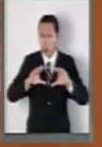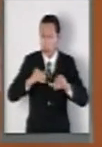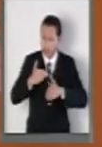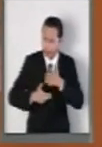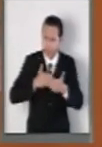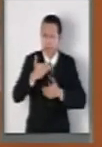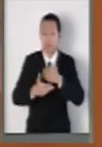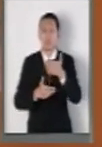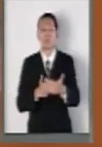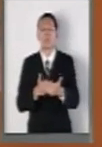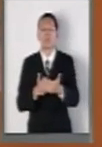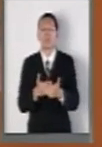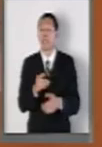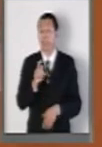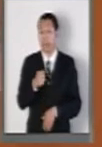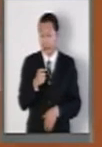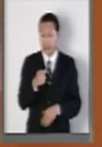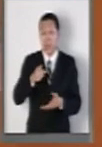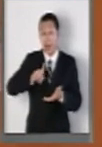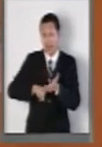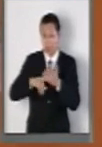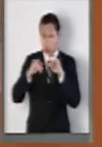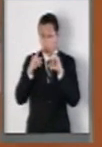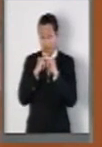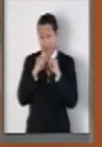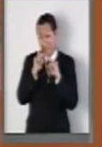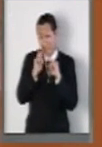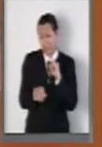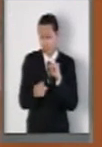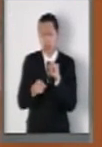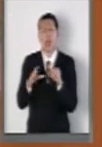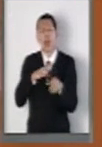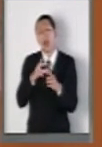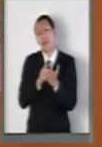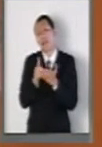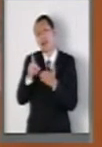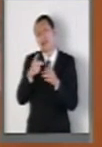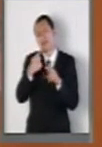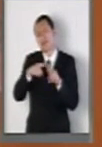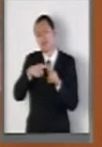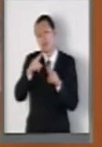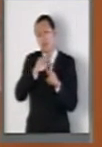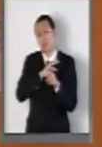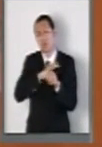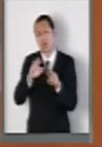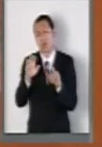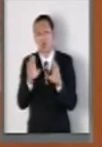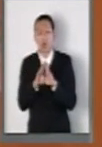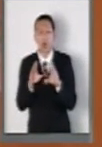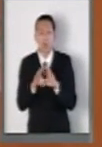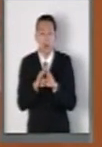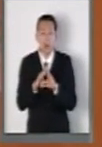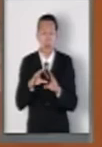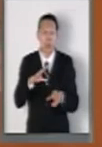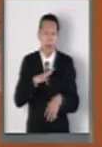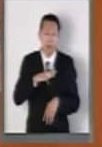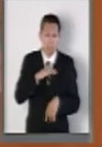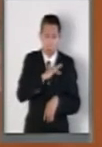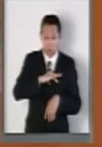del interés superior del niño surgen distintos derechos que pueden ser clasificarse en primarios y en